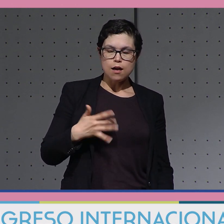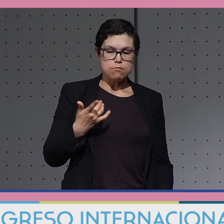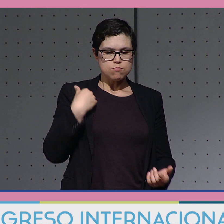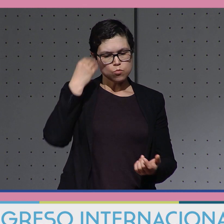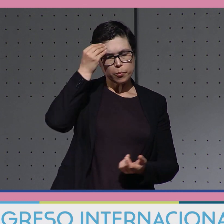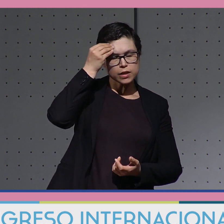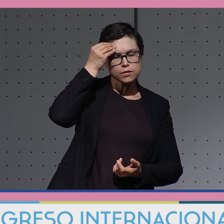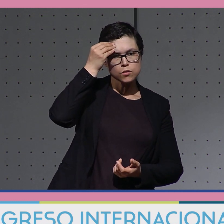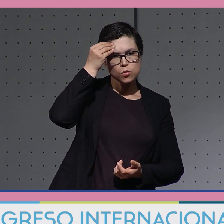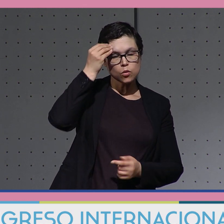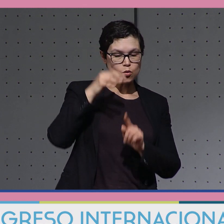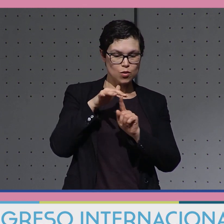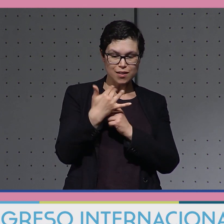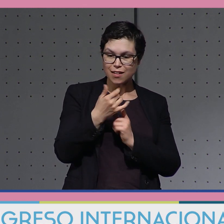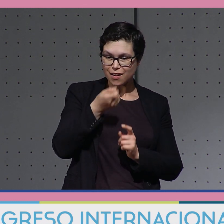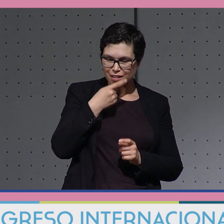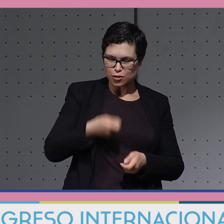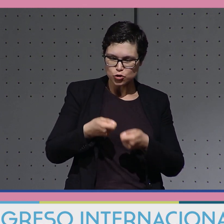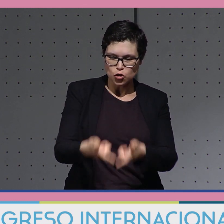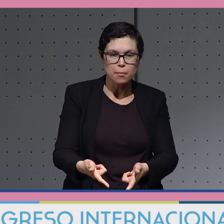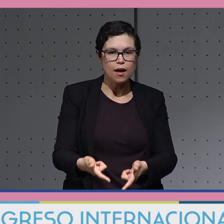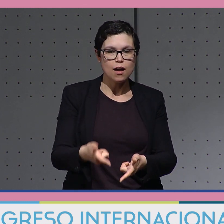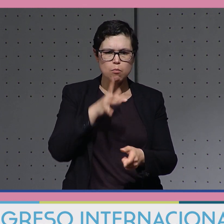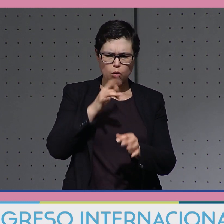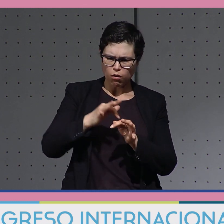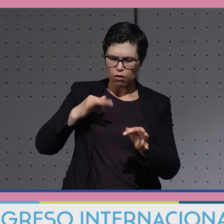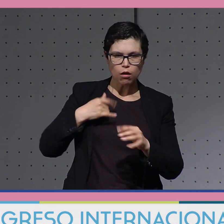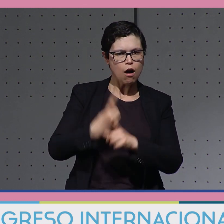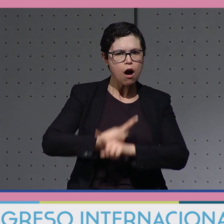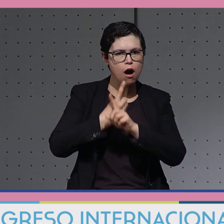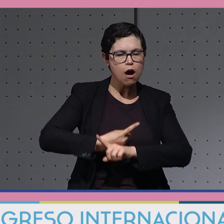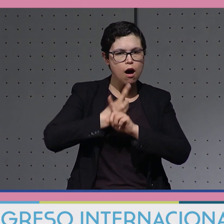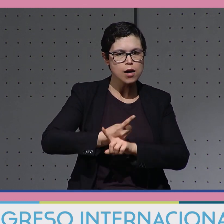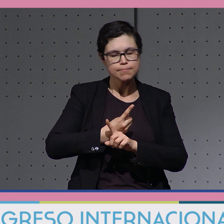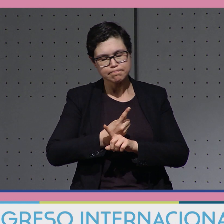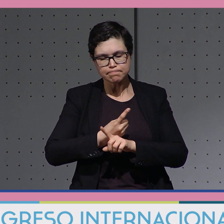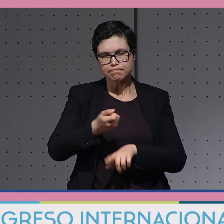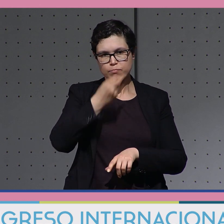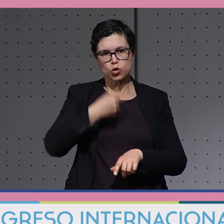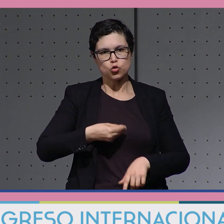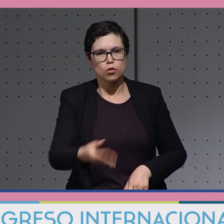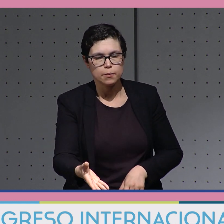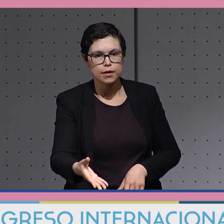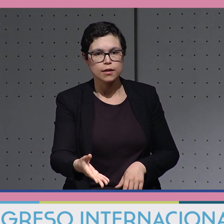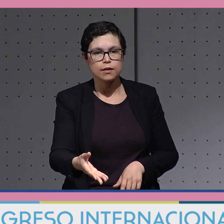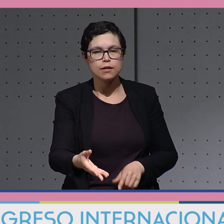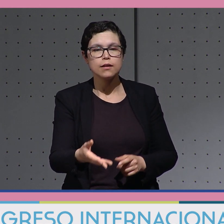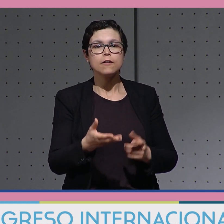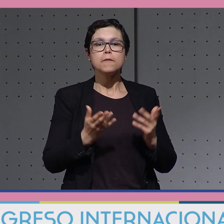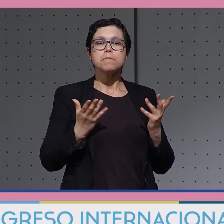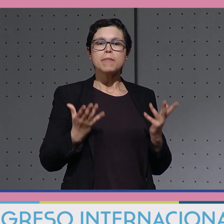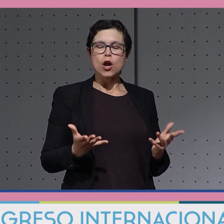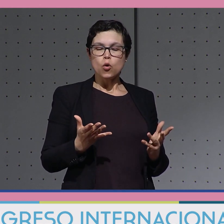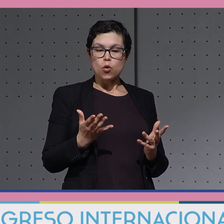mucho mejor y ves que el resto de cosas no están funcionando lo suficiente. Pero una vez que ya estás con una